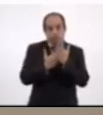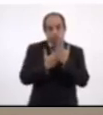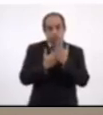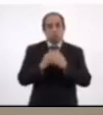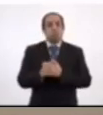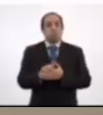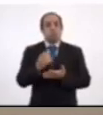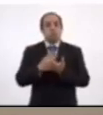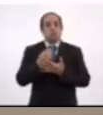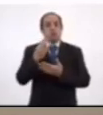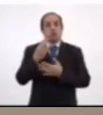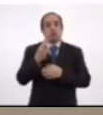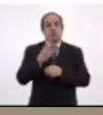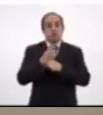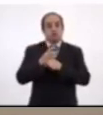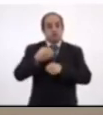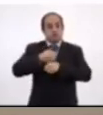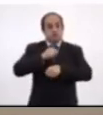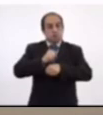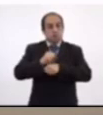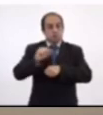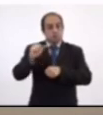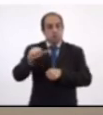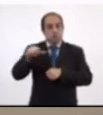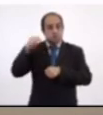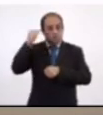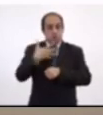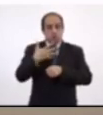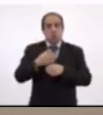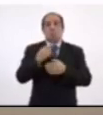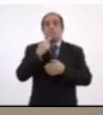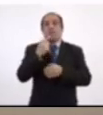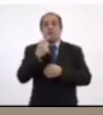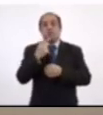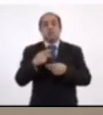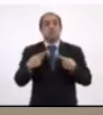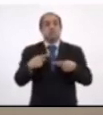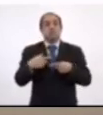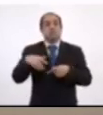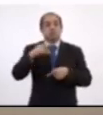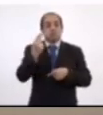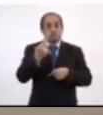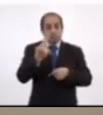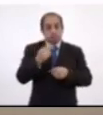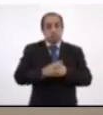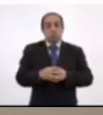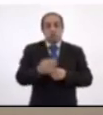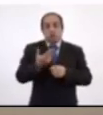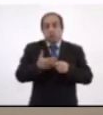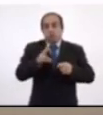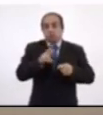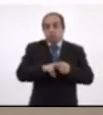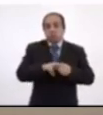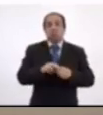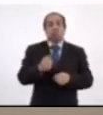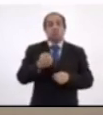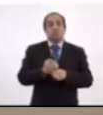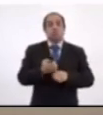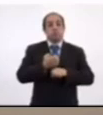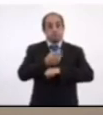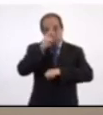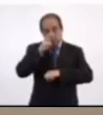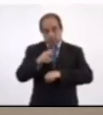de abril, en la que hemos visto mejoras significativas en el número de personas que buscan atención hospitalaria y son ingresados a hospitales de la zona metropolitana del Valle de México.